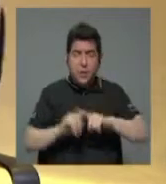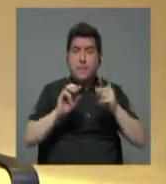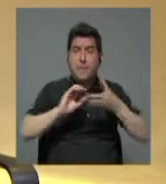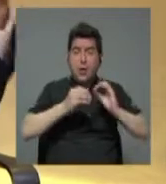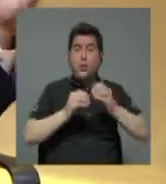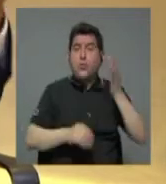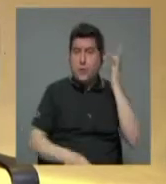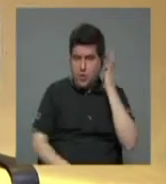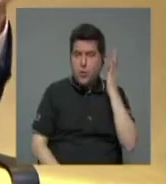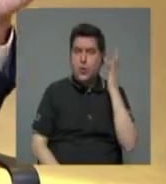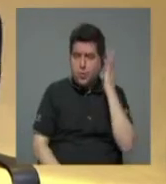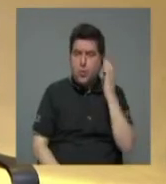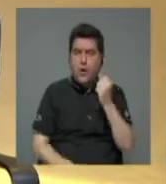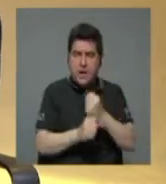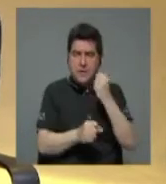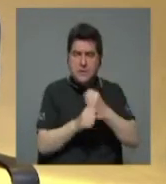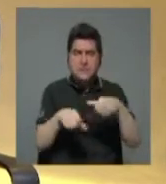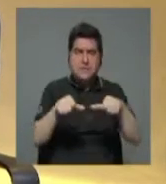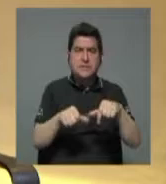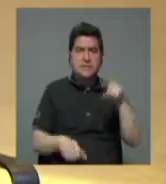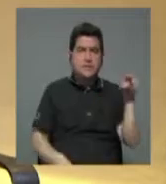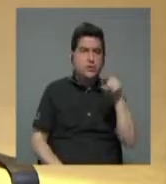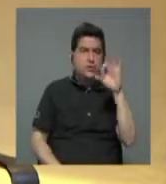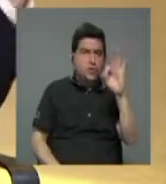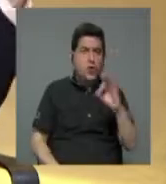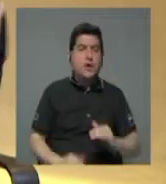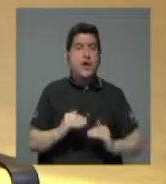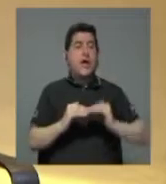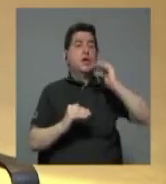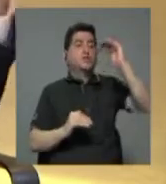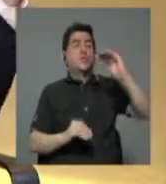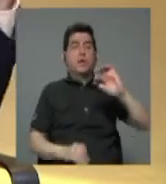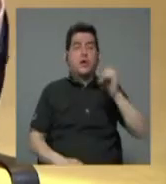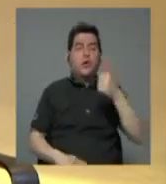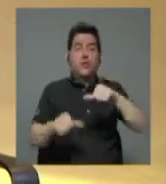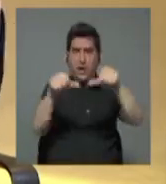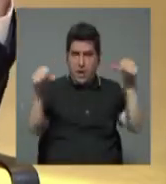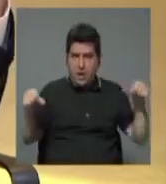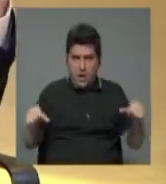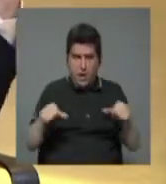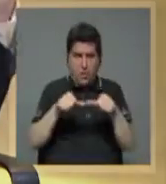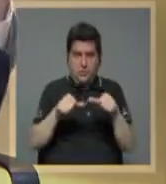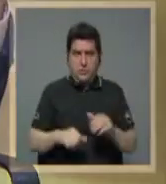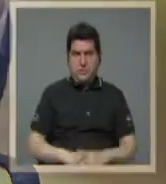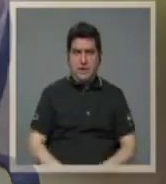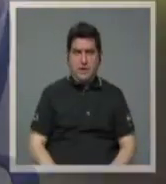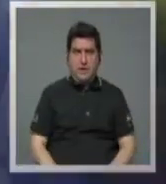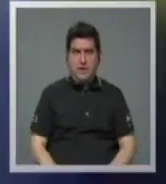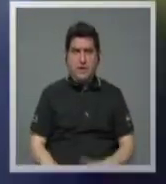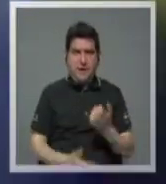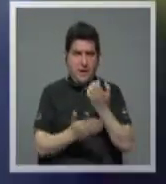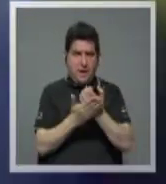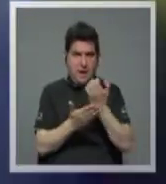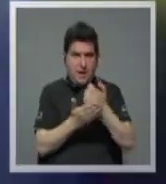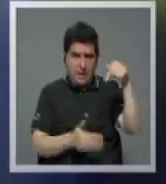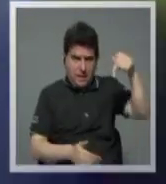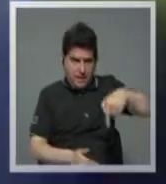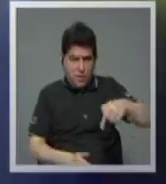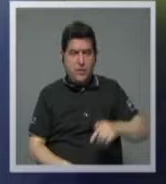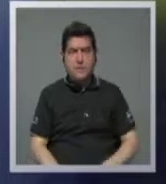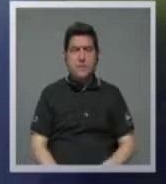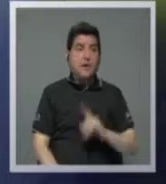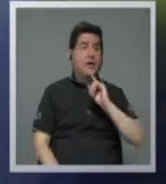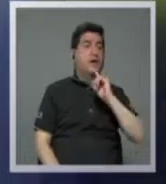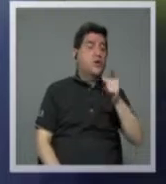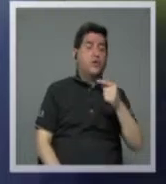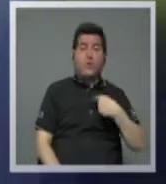de mujeres que trabajan en zonas francas es mayor que en cualquier otro sector de la economía. Lo dijo